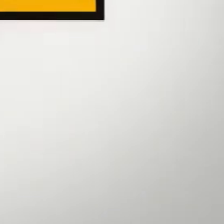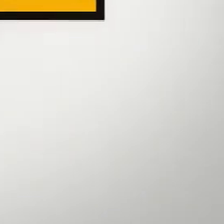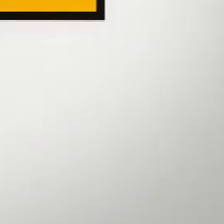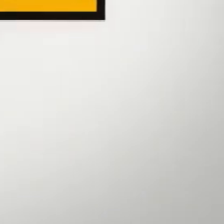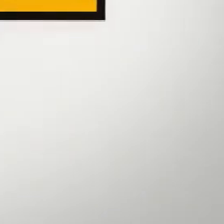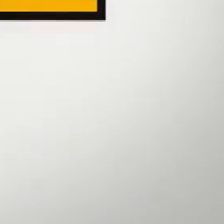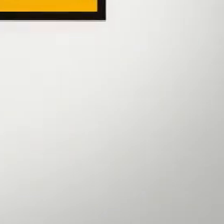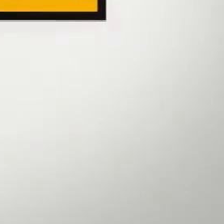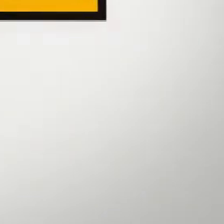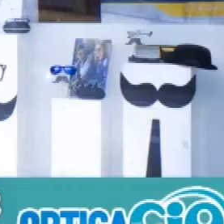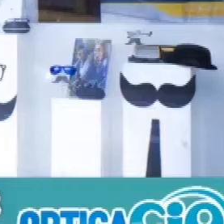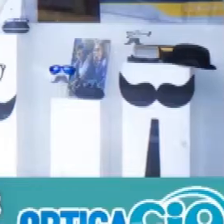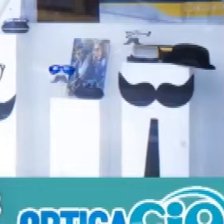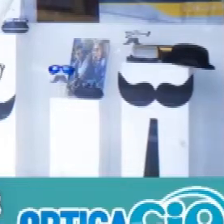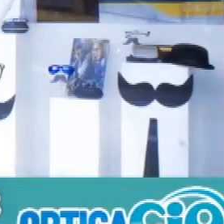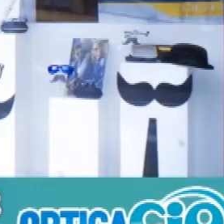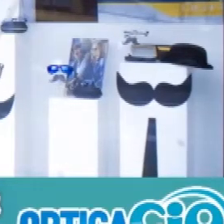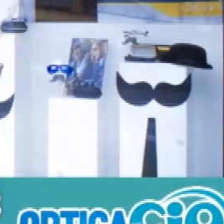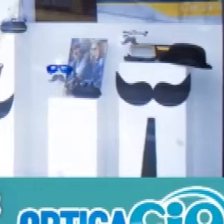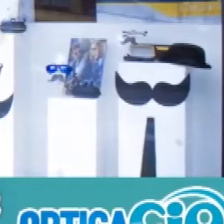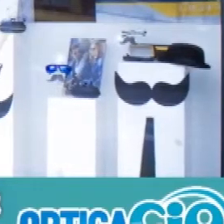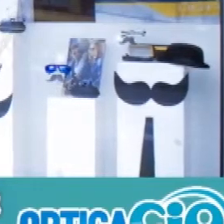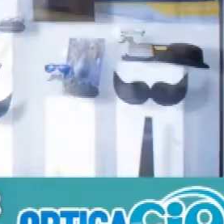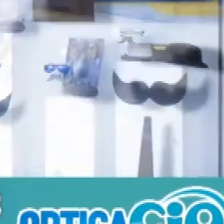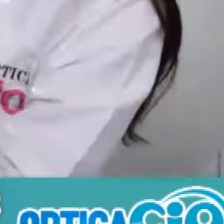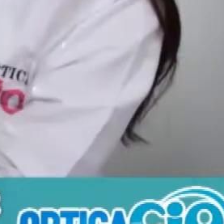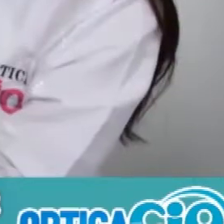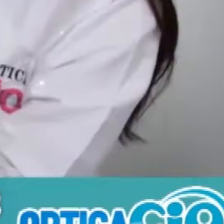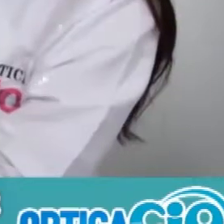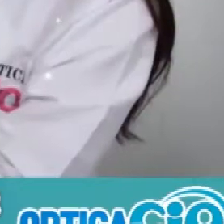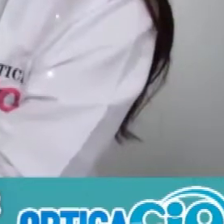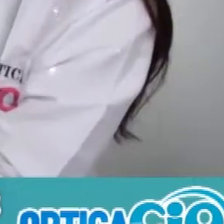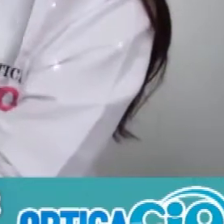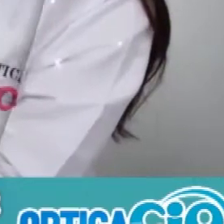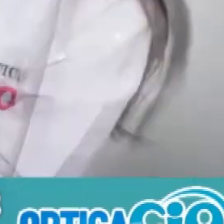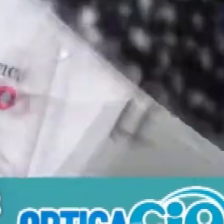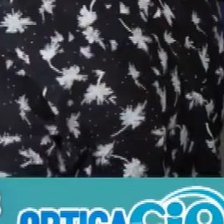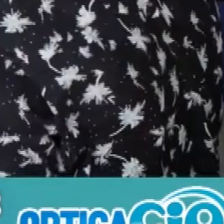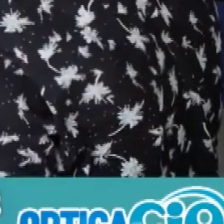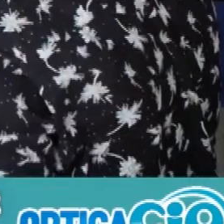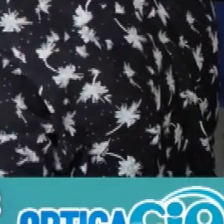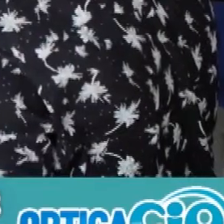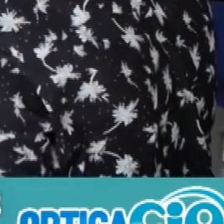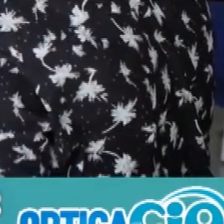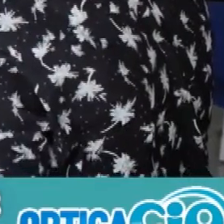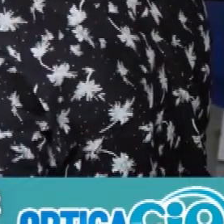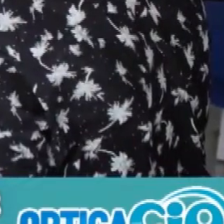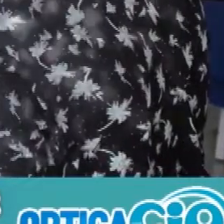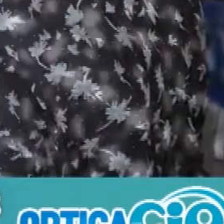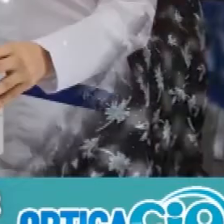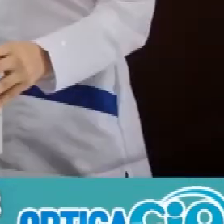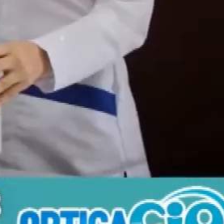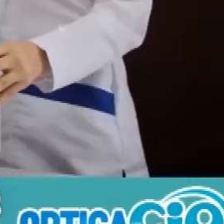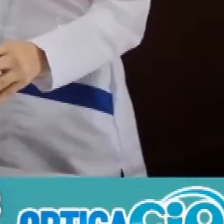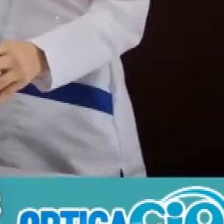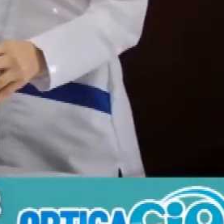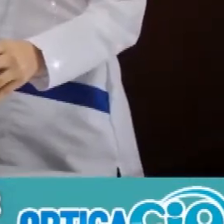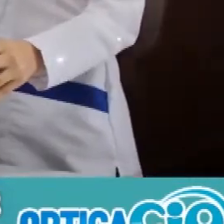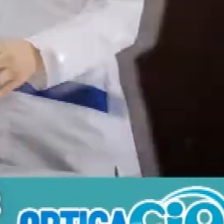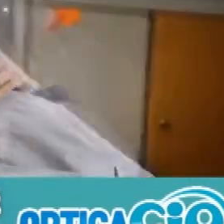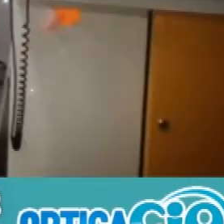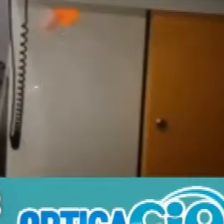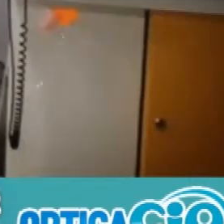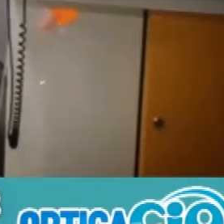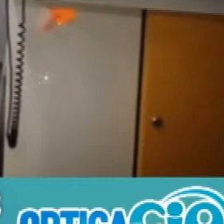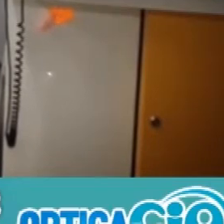ti. Cuida tus ojos con la óptica CIO limitada, consulta integral y exámenes computarizados. Somos fabricantes de